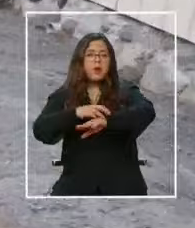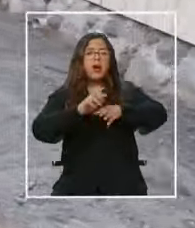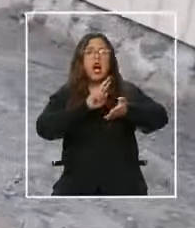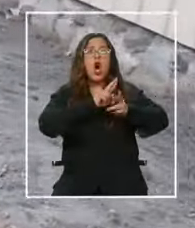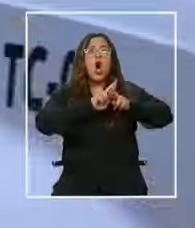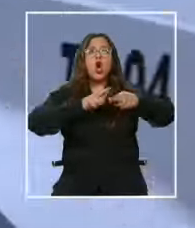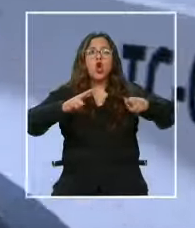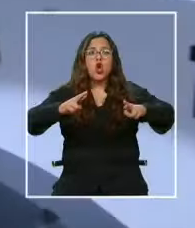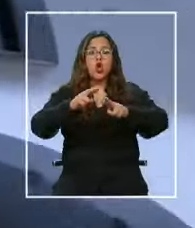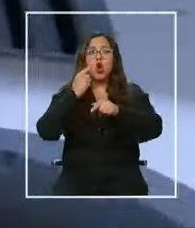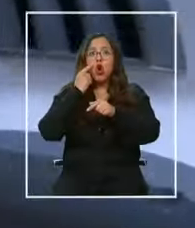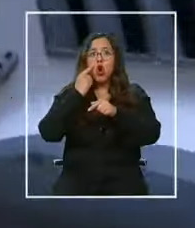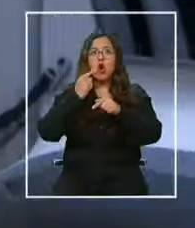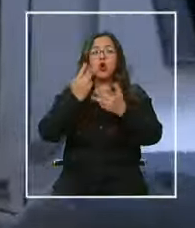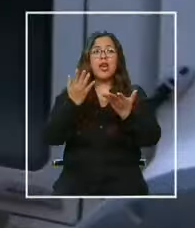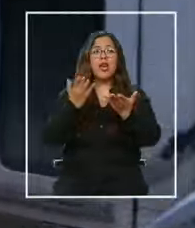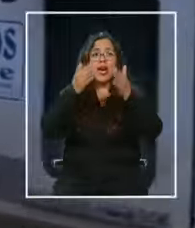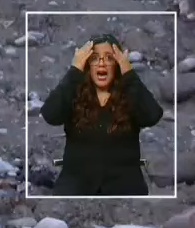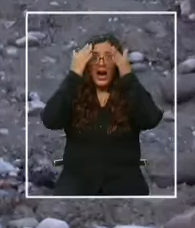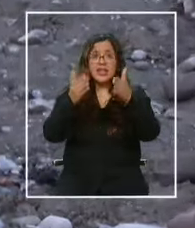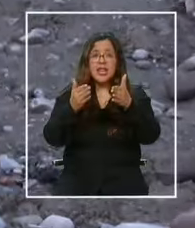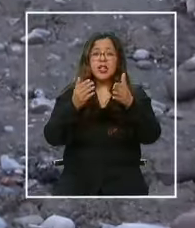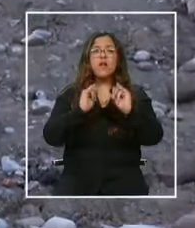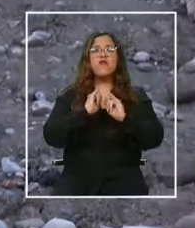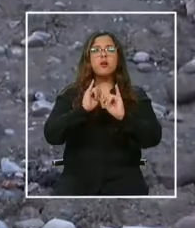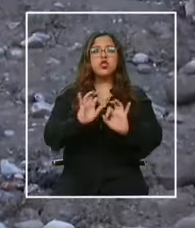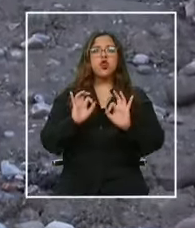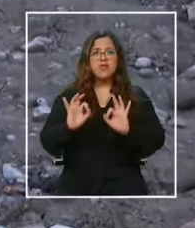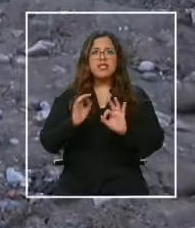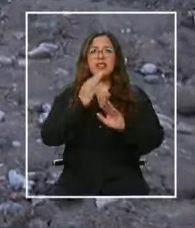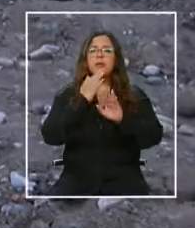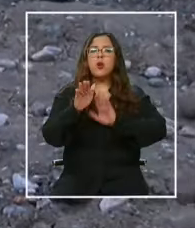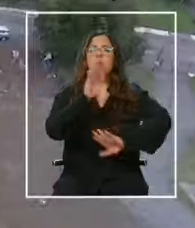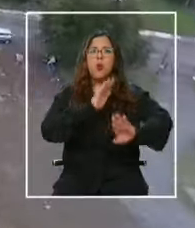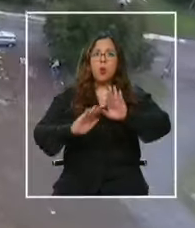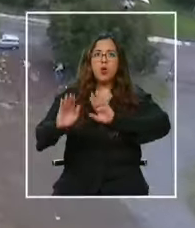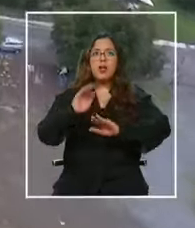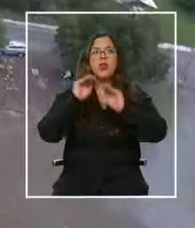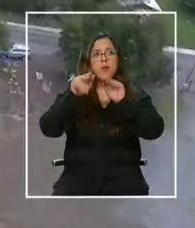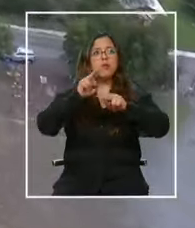es estar atentos a los canales oficiales y a tomar las precauciones, como ya